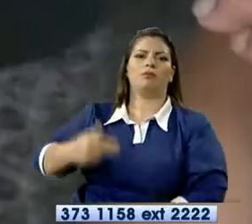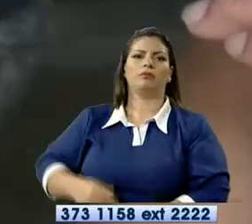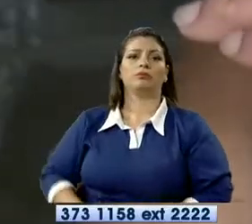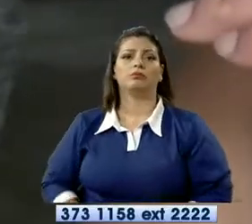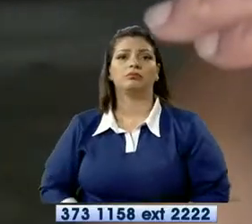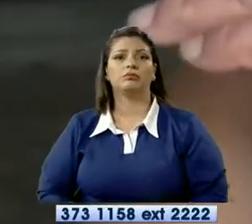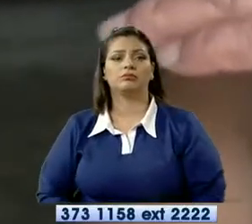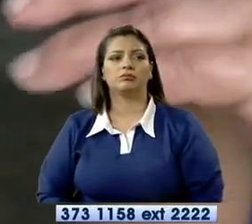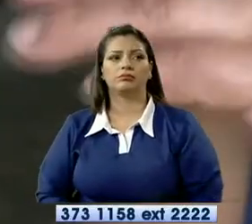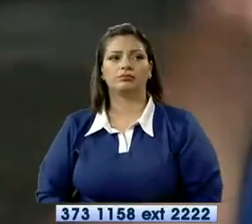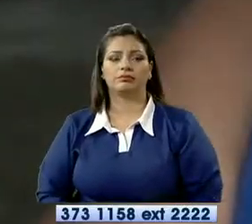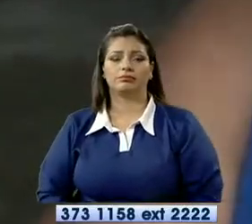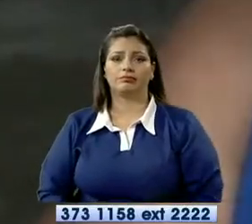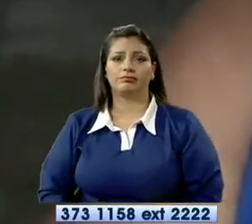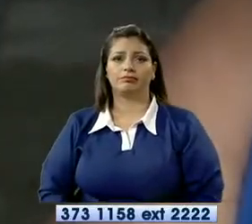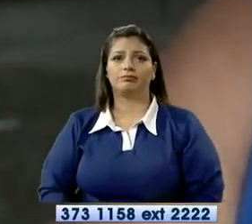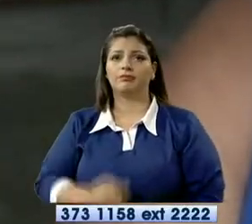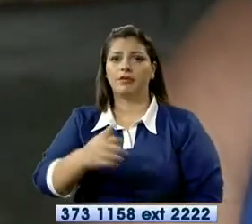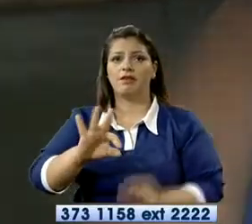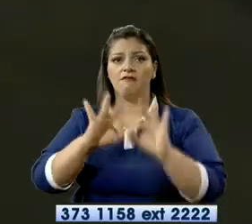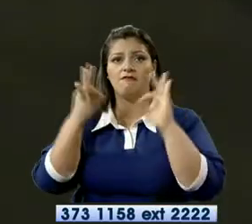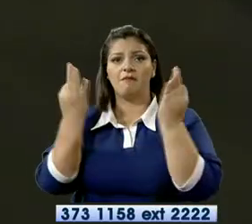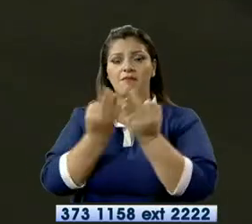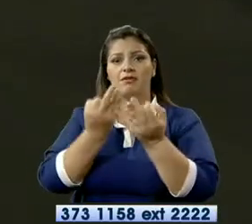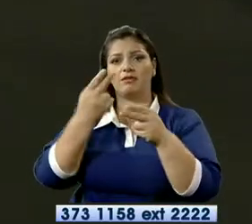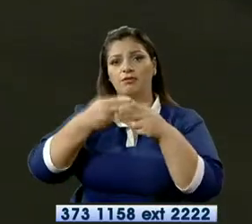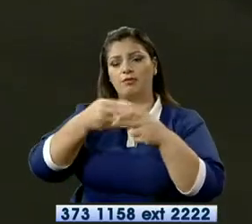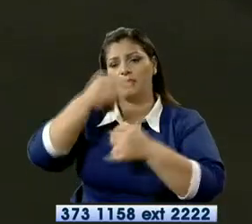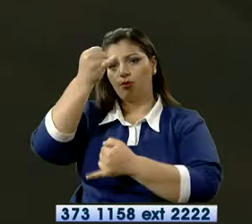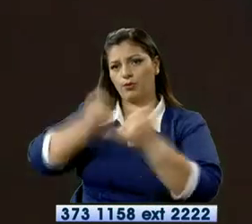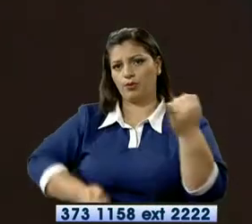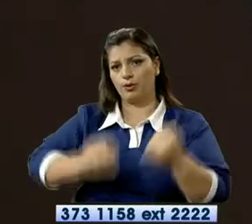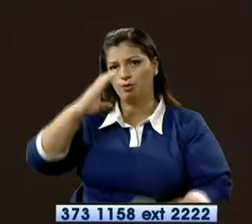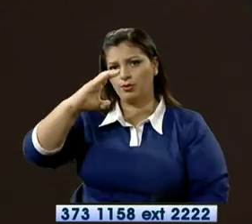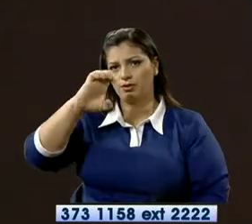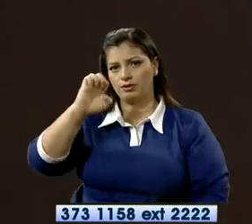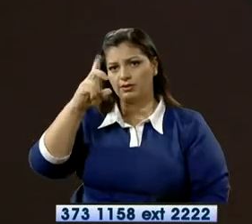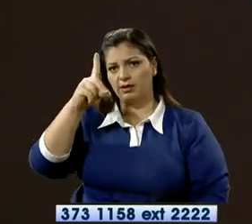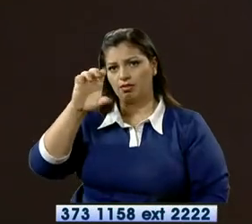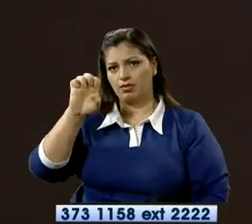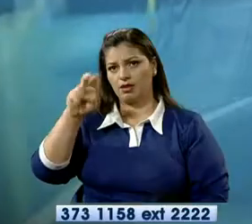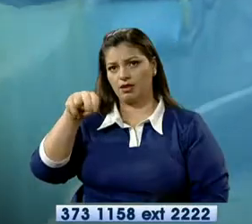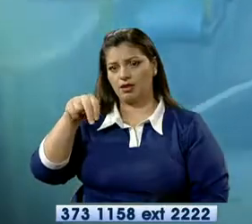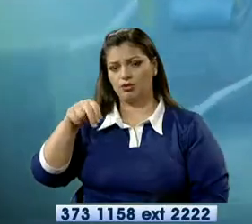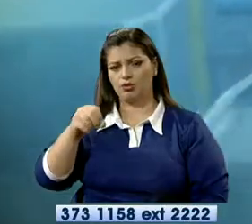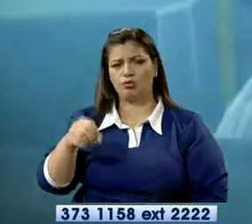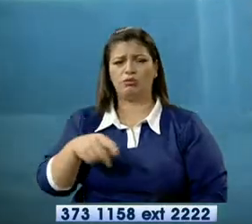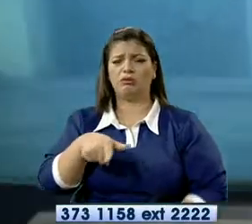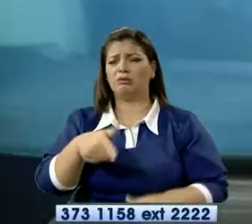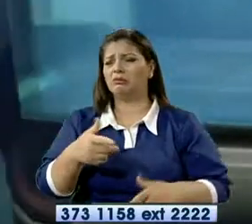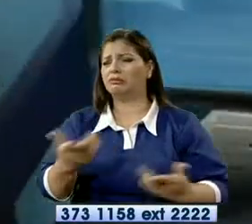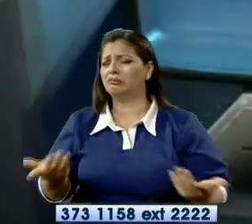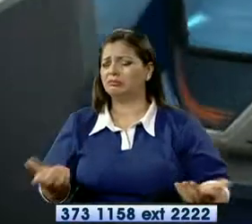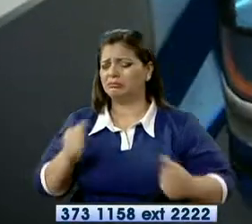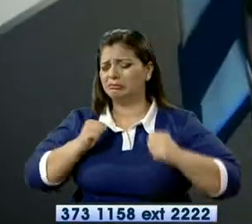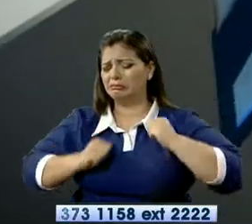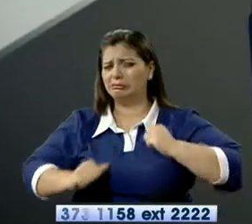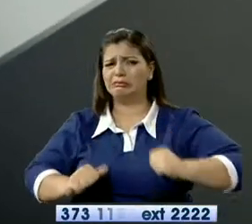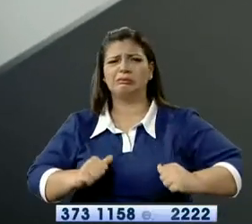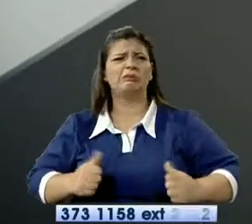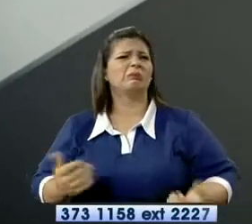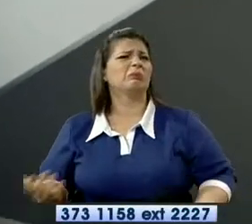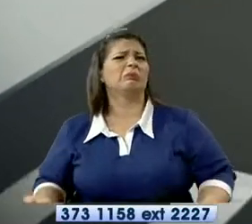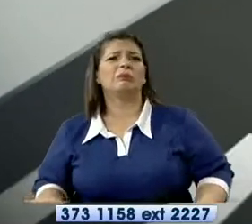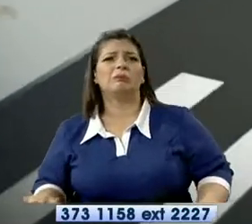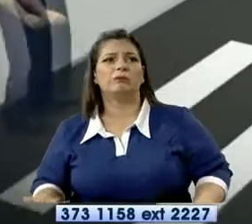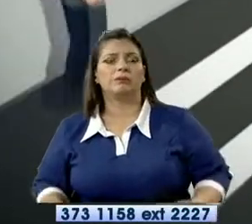En casa de la familia Cedeño hay preocupación por la salud del jefe de hogar. Es conductor de un bus de transporte público y durante su recorrido